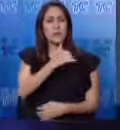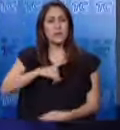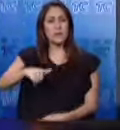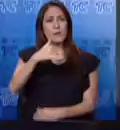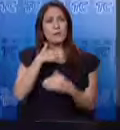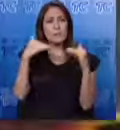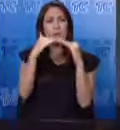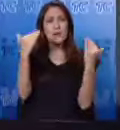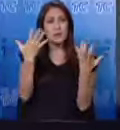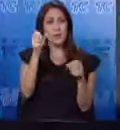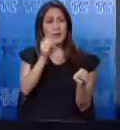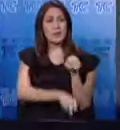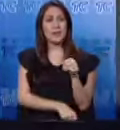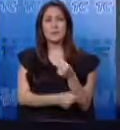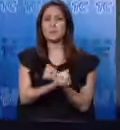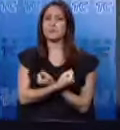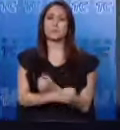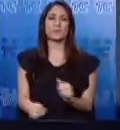democrático.